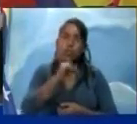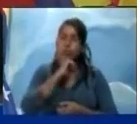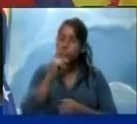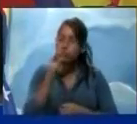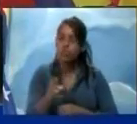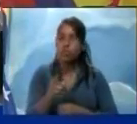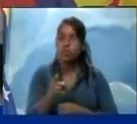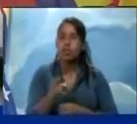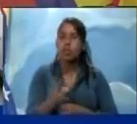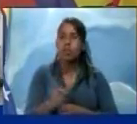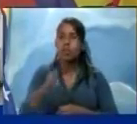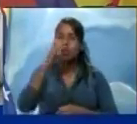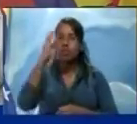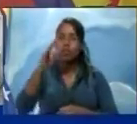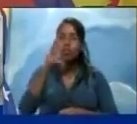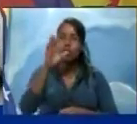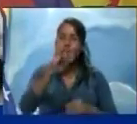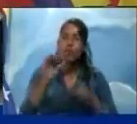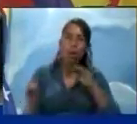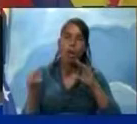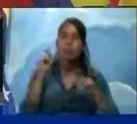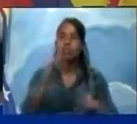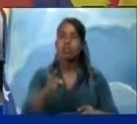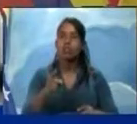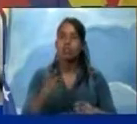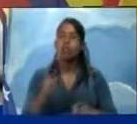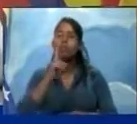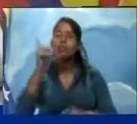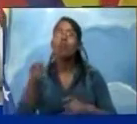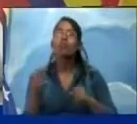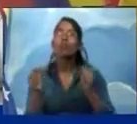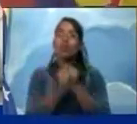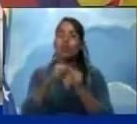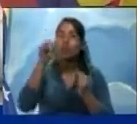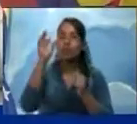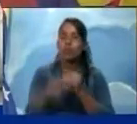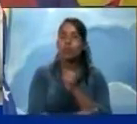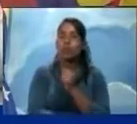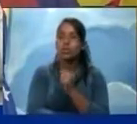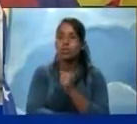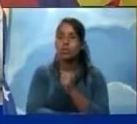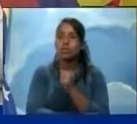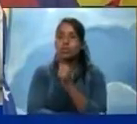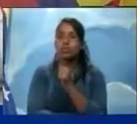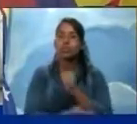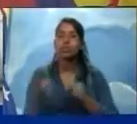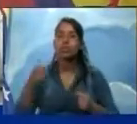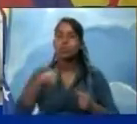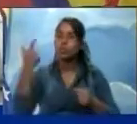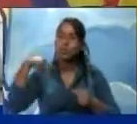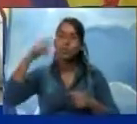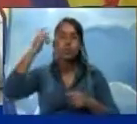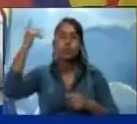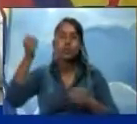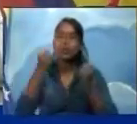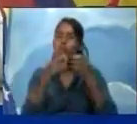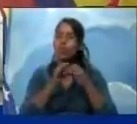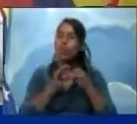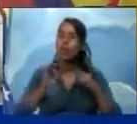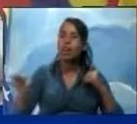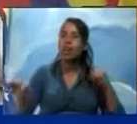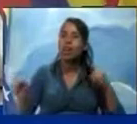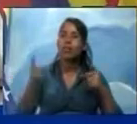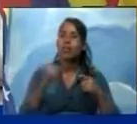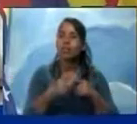suyo. Es Dios le está hablando a usted. Consulte con el pastor, dígale: ay, pastor, yo tuve un sueño, pero muy largo. ¿Y cómo es el